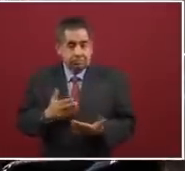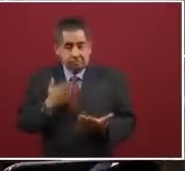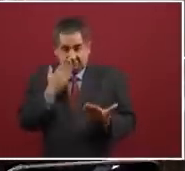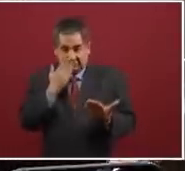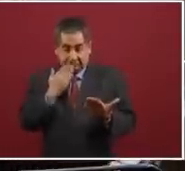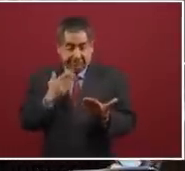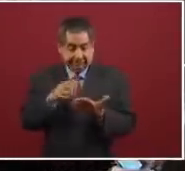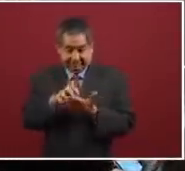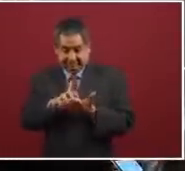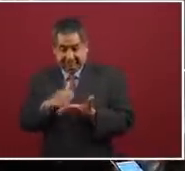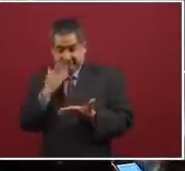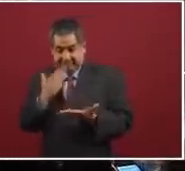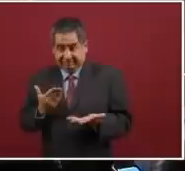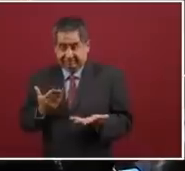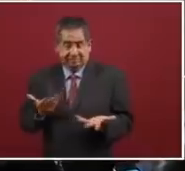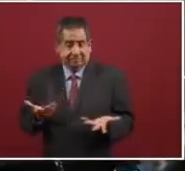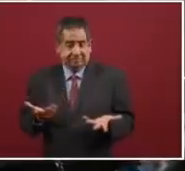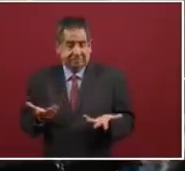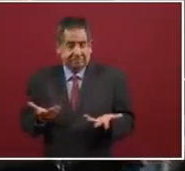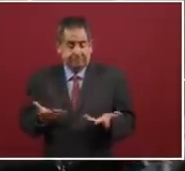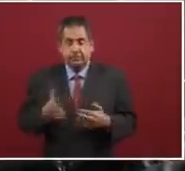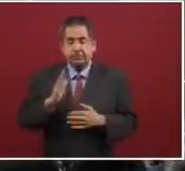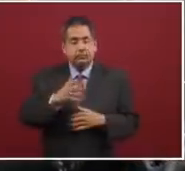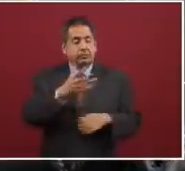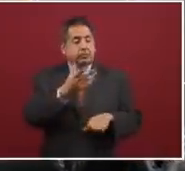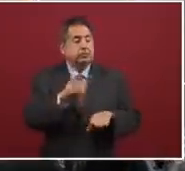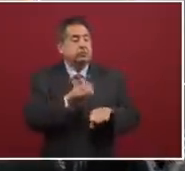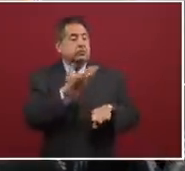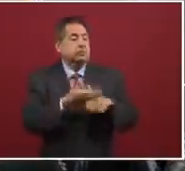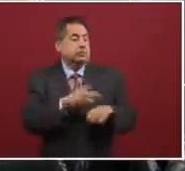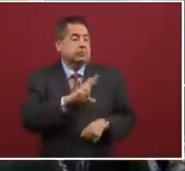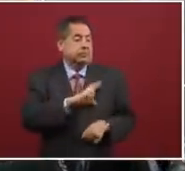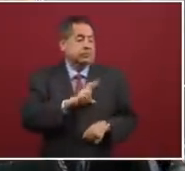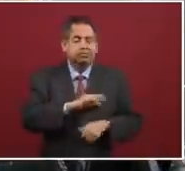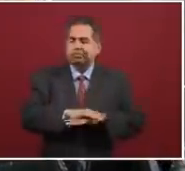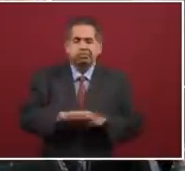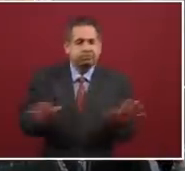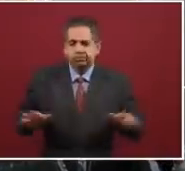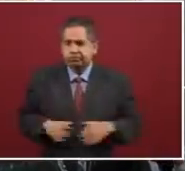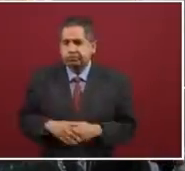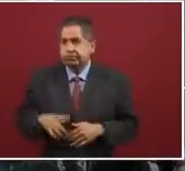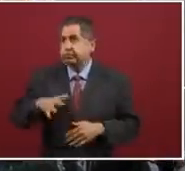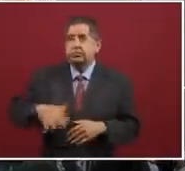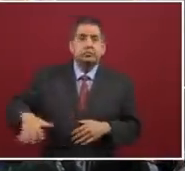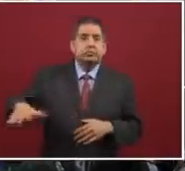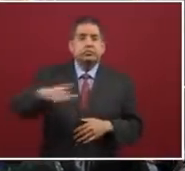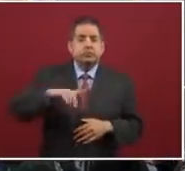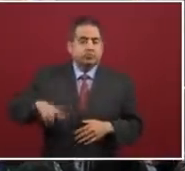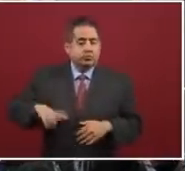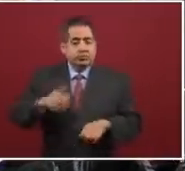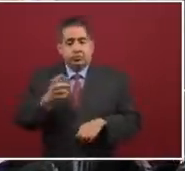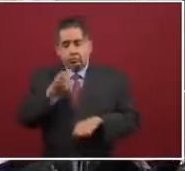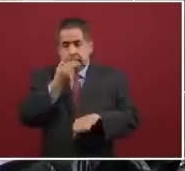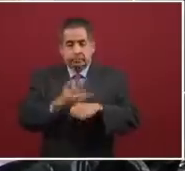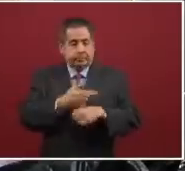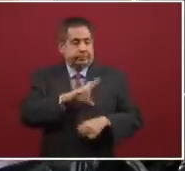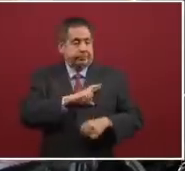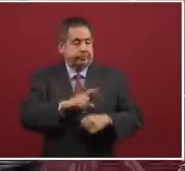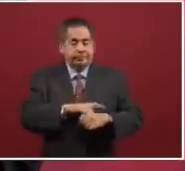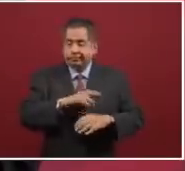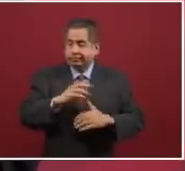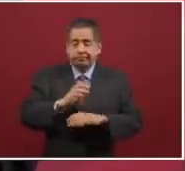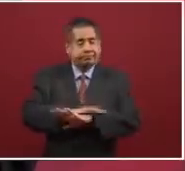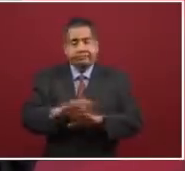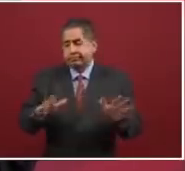no van a haber secretarios particulares en todo el gobierno, porque habían secretarios